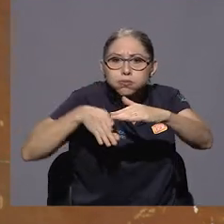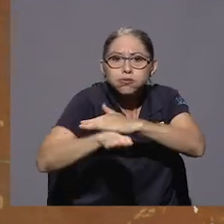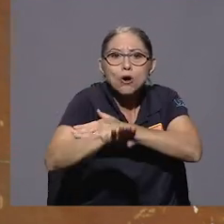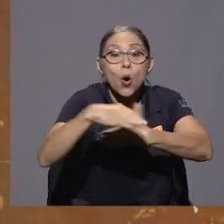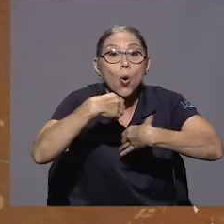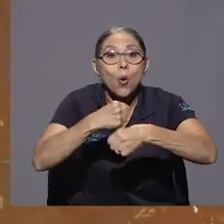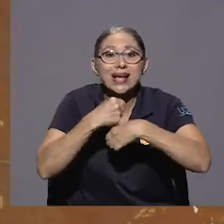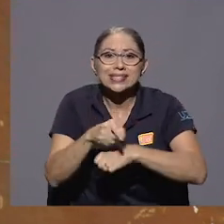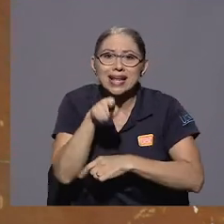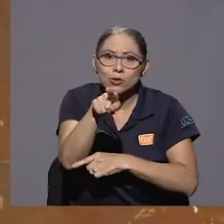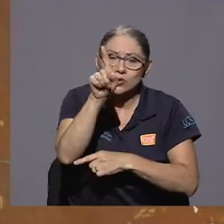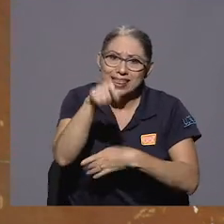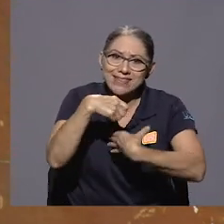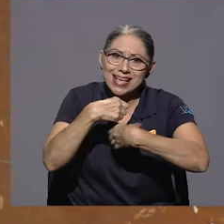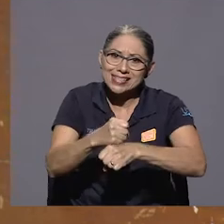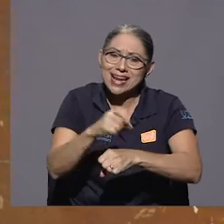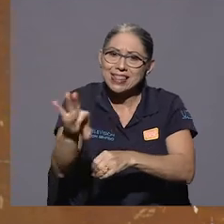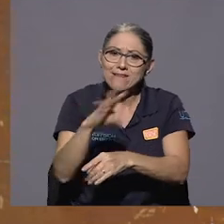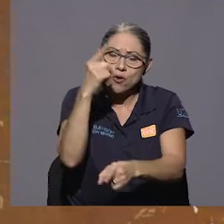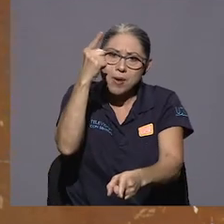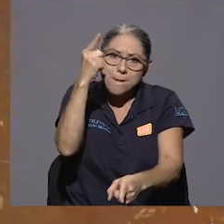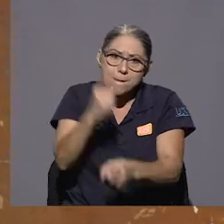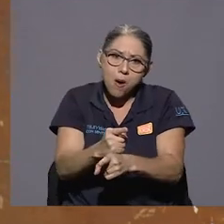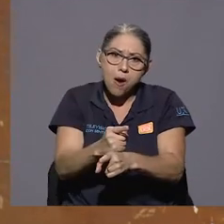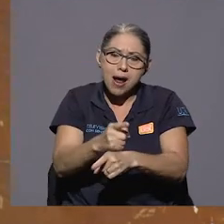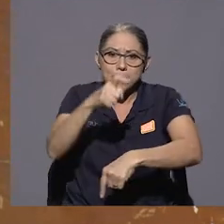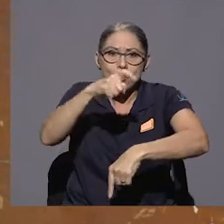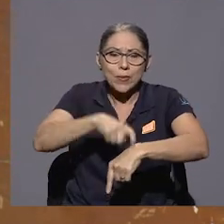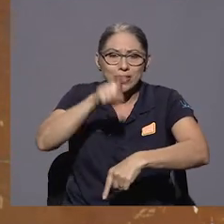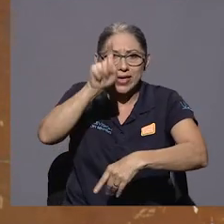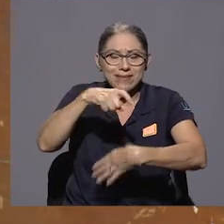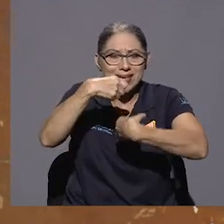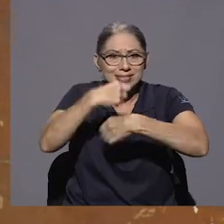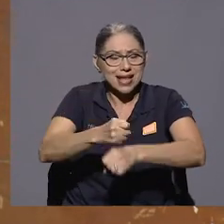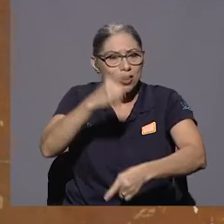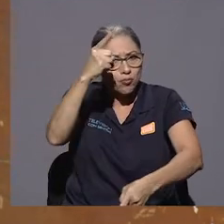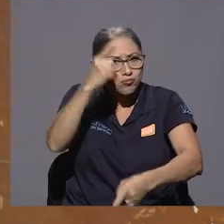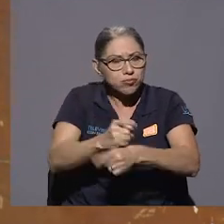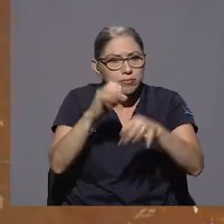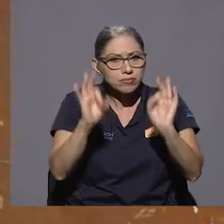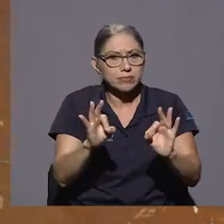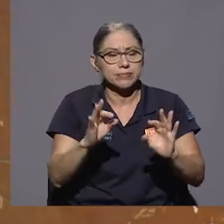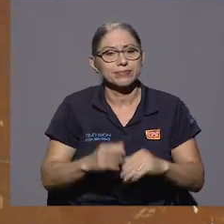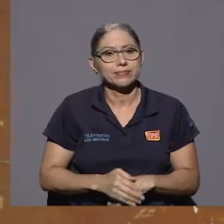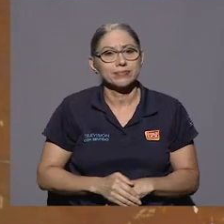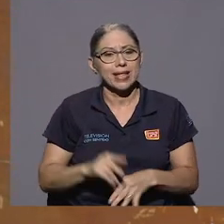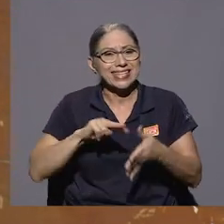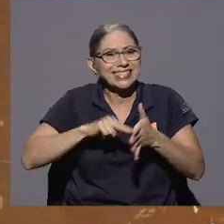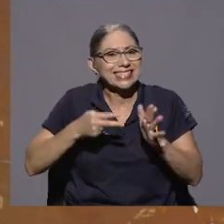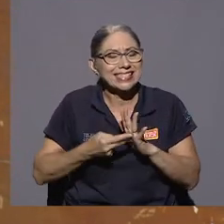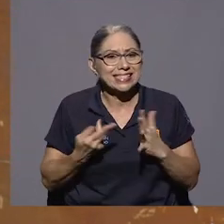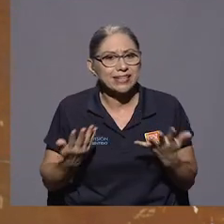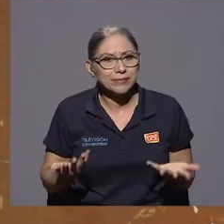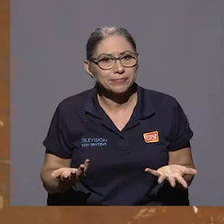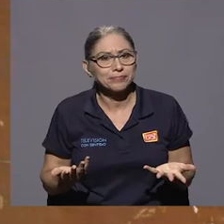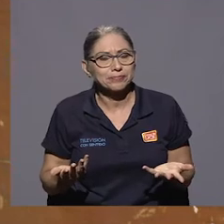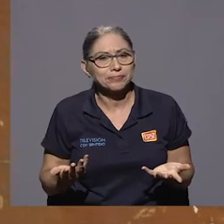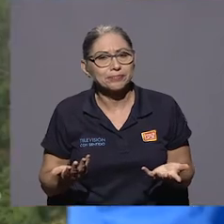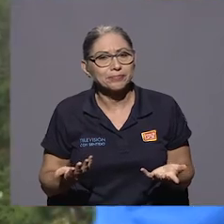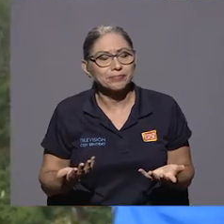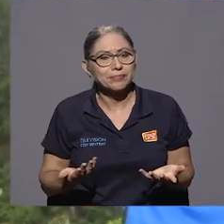la forma apropiada que tenés que hacerlo y en el momento que tenés que hacerlo. Es decir, no